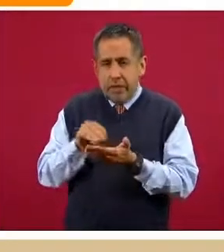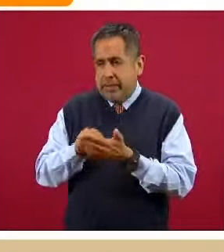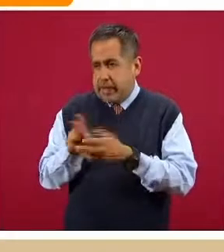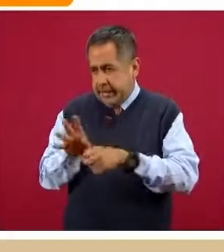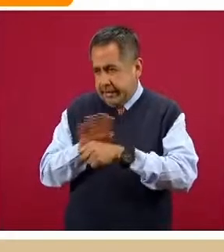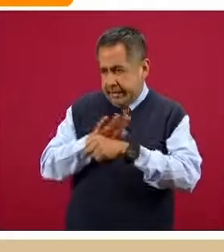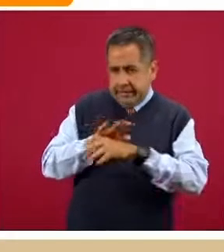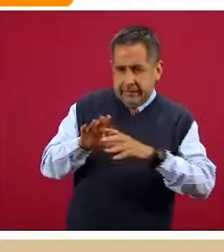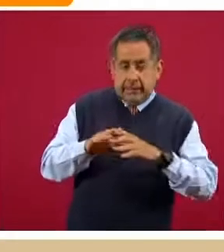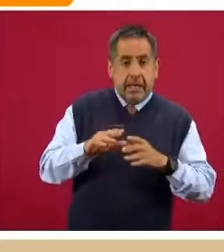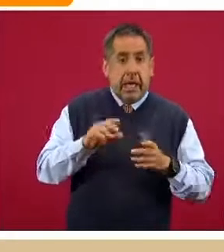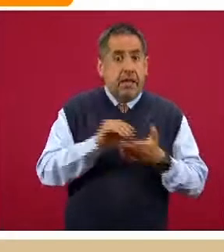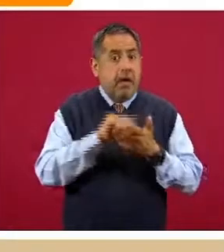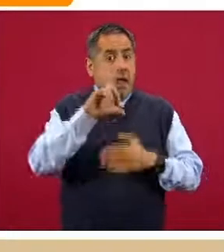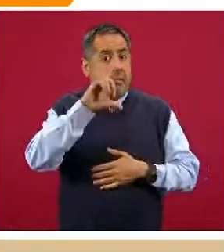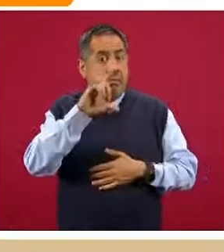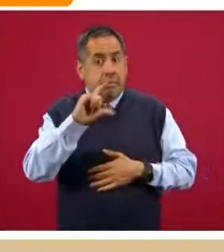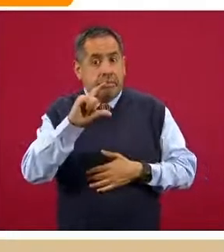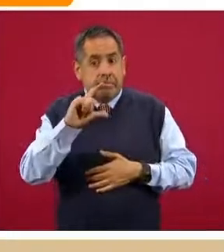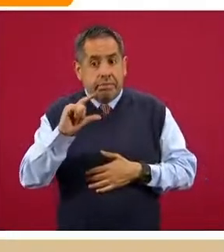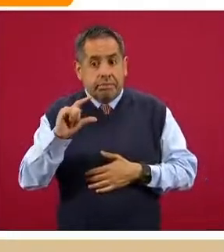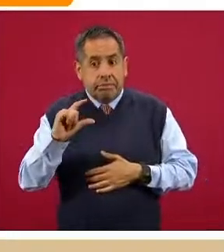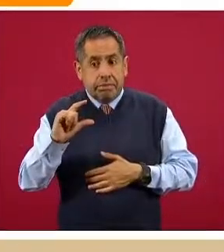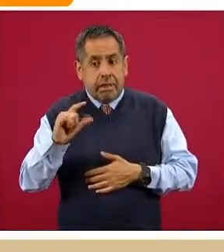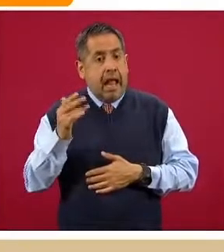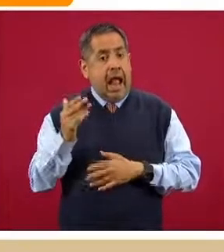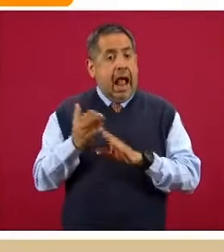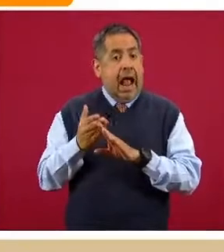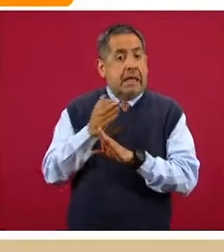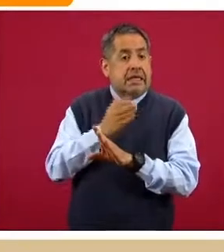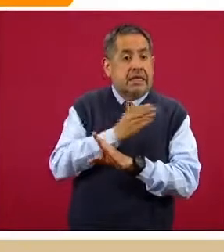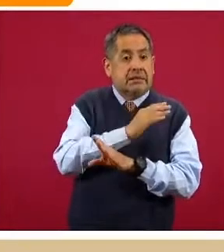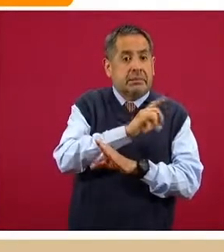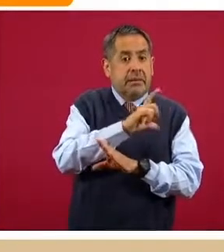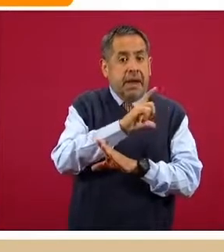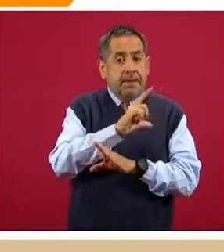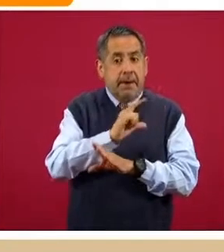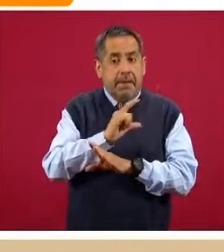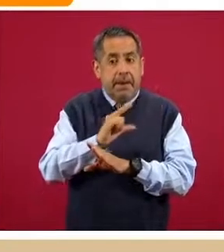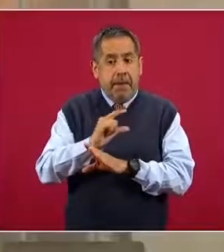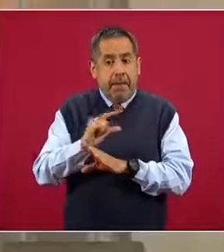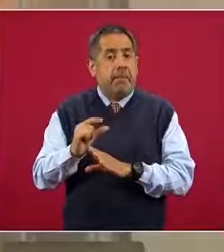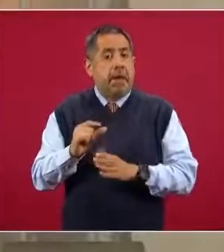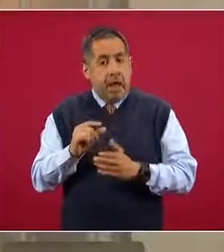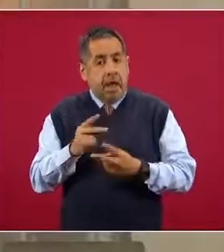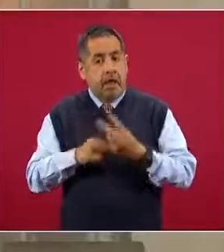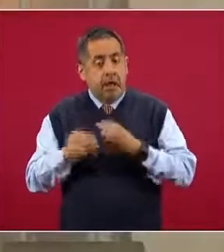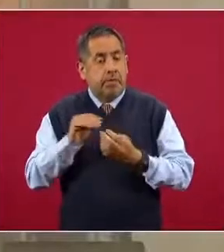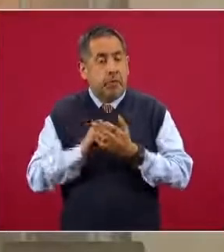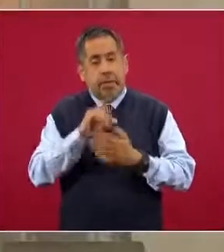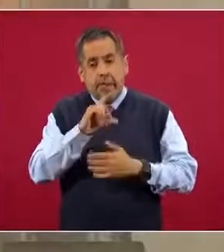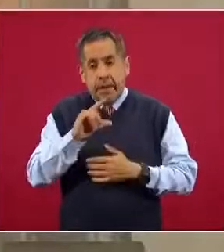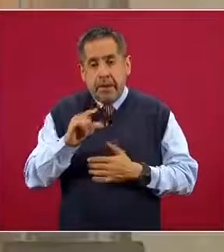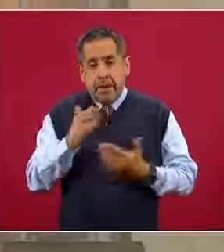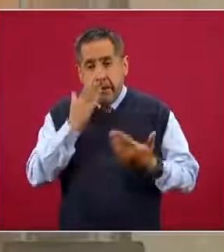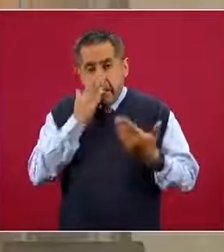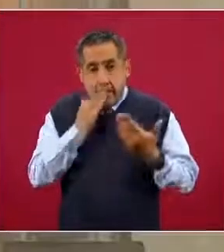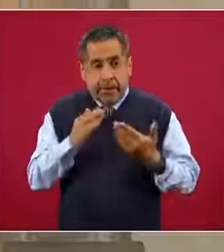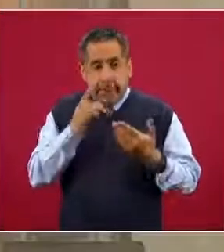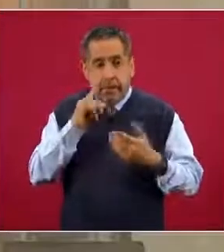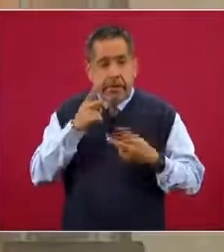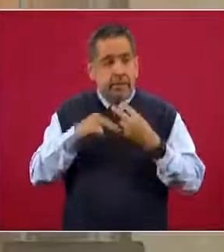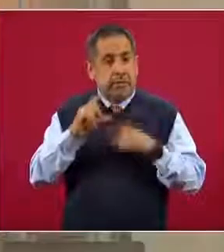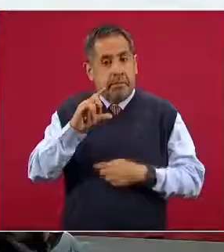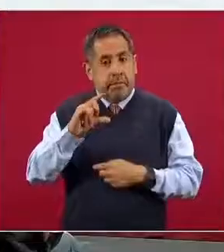a descender en función de porcentajes de positividad previos que habíamos revisado y que pueden ustedes verlos